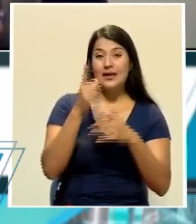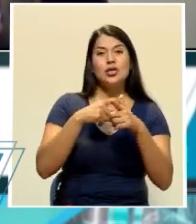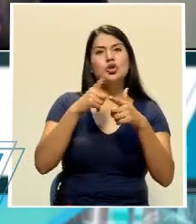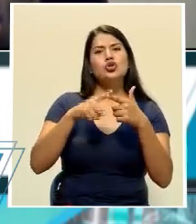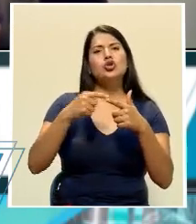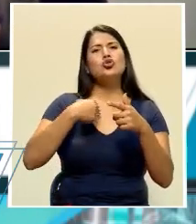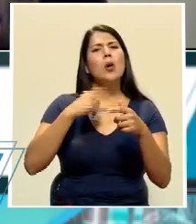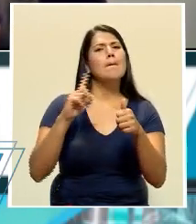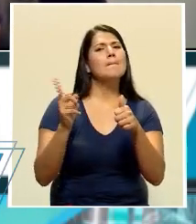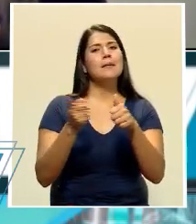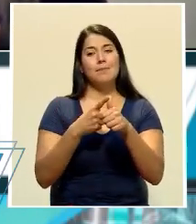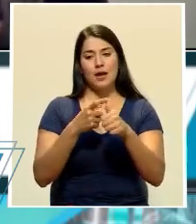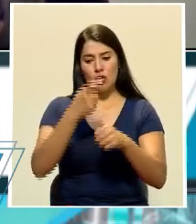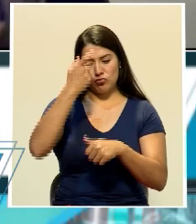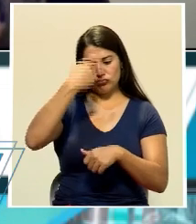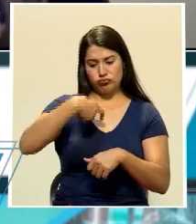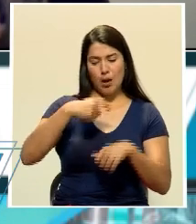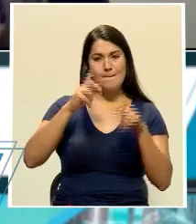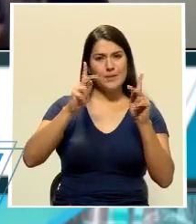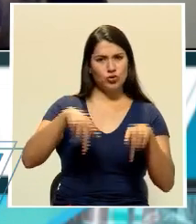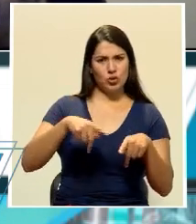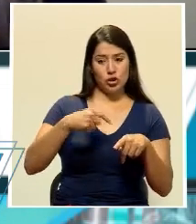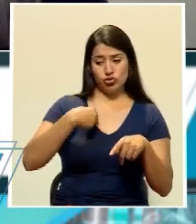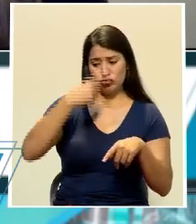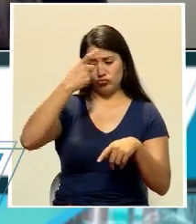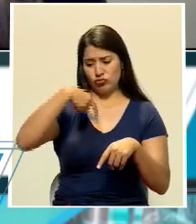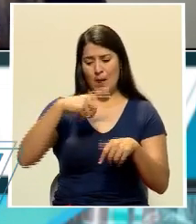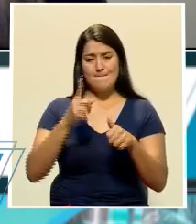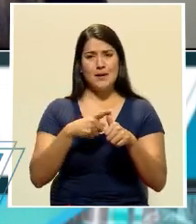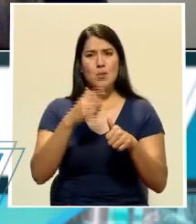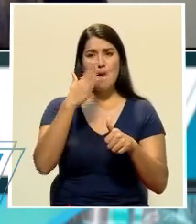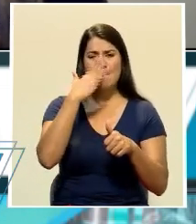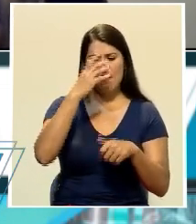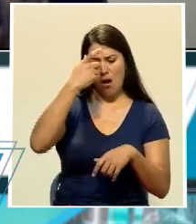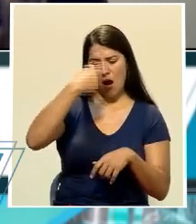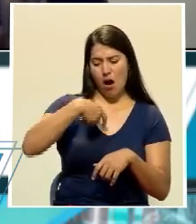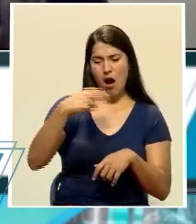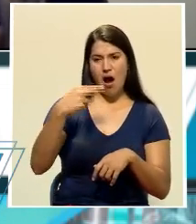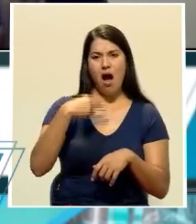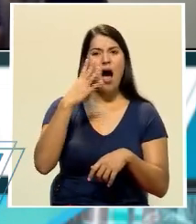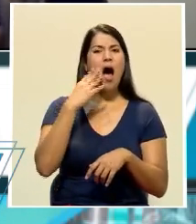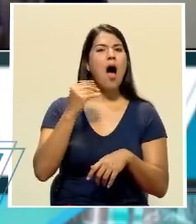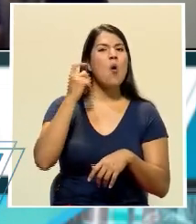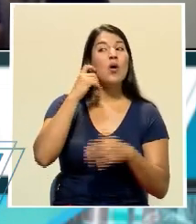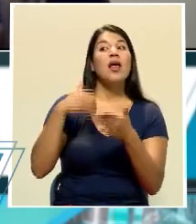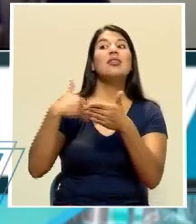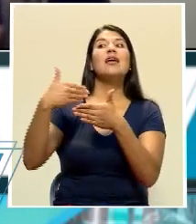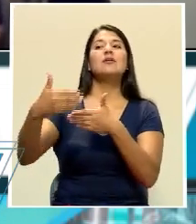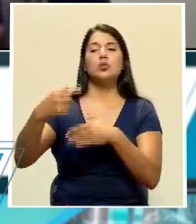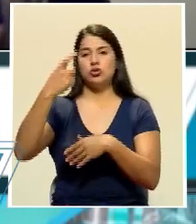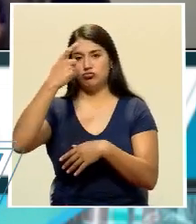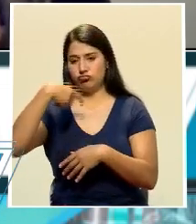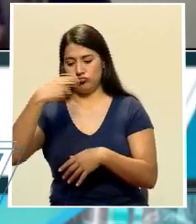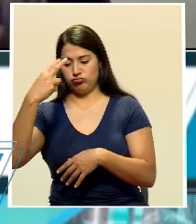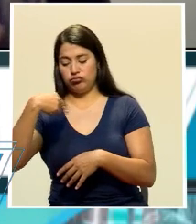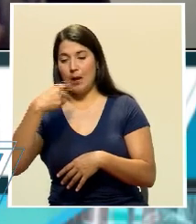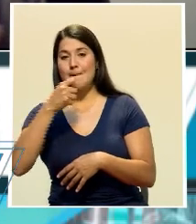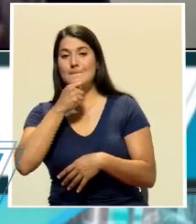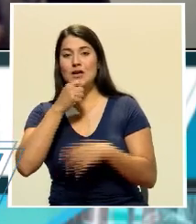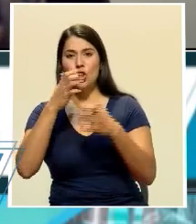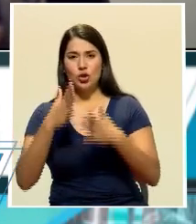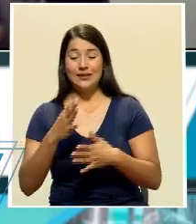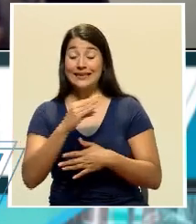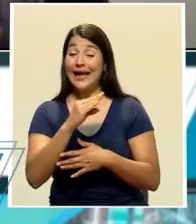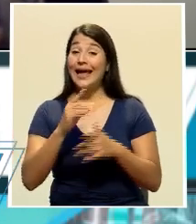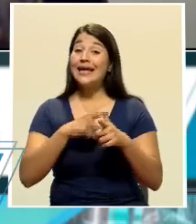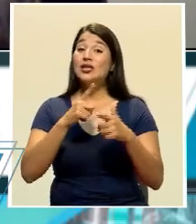yo primero me veo ciudadana, primero me veo madre, primero me veo abuela, antes que periodista, y creo que tengo